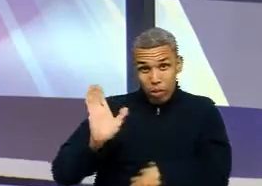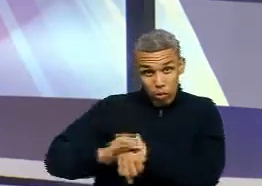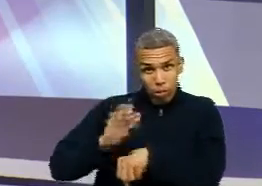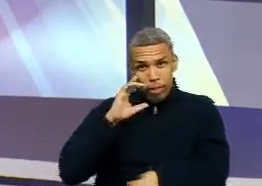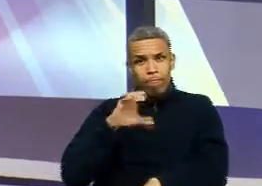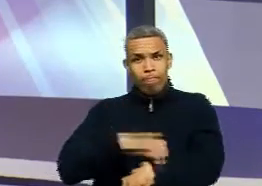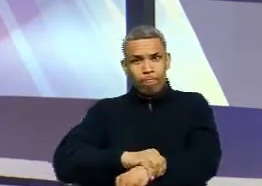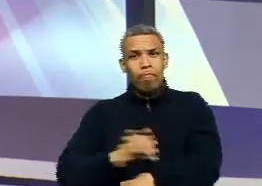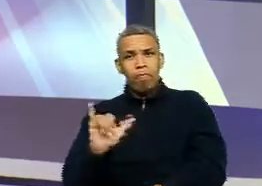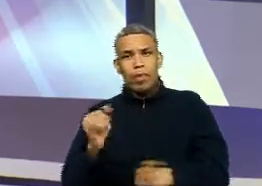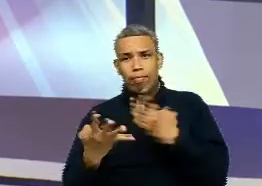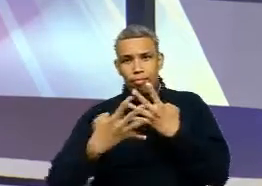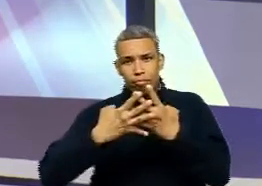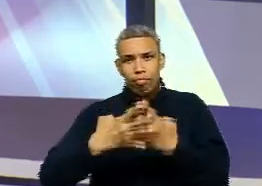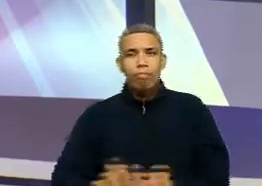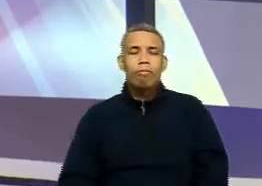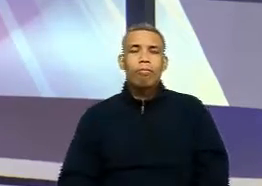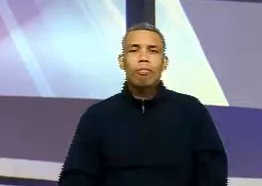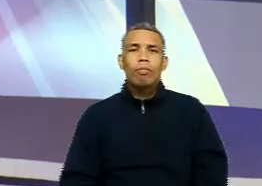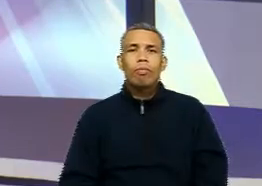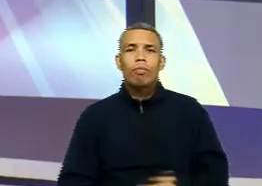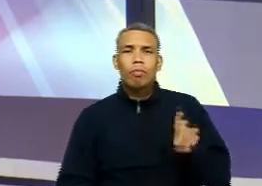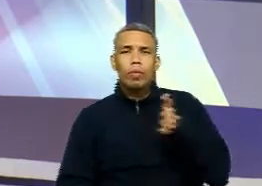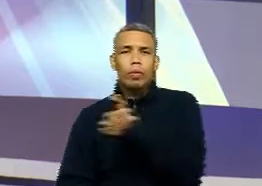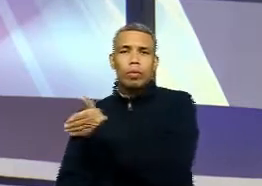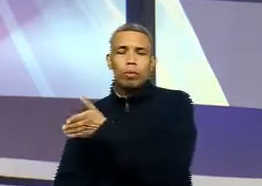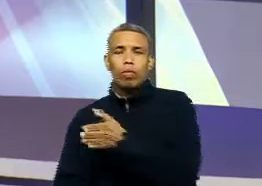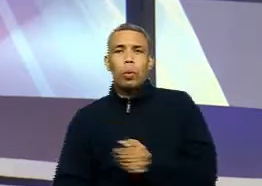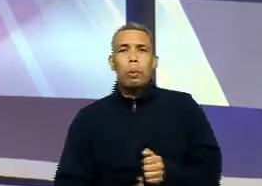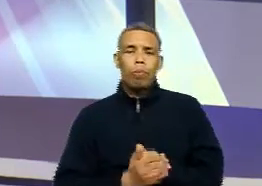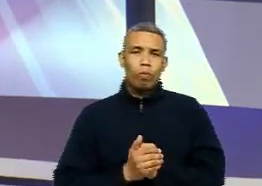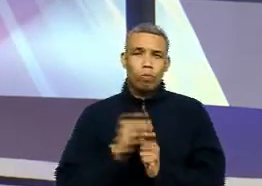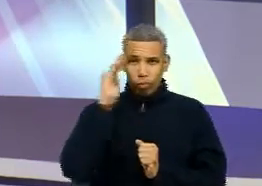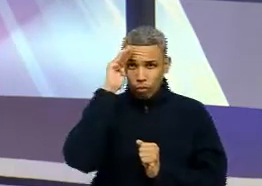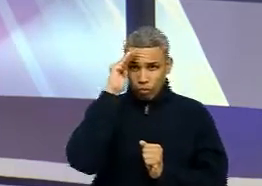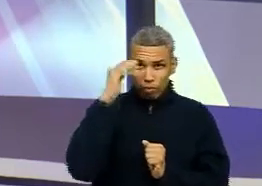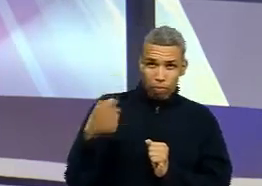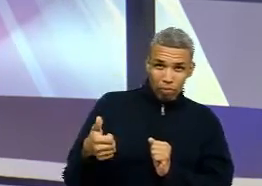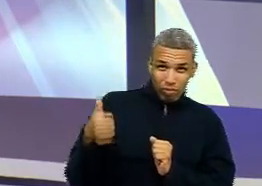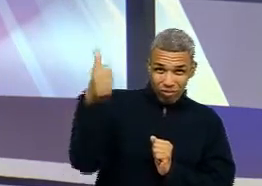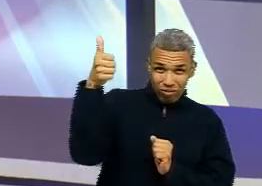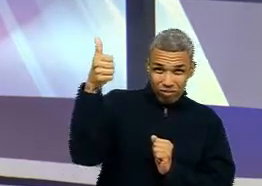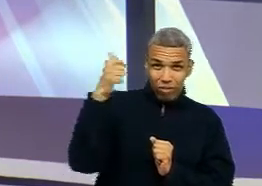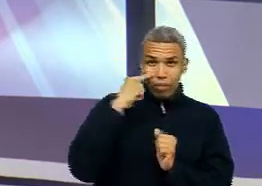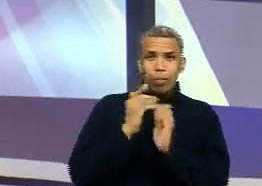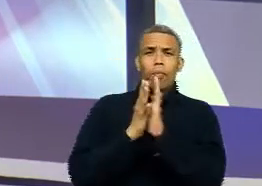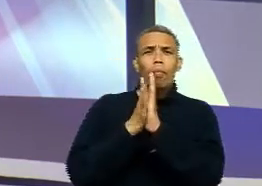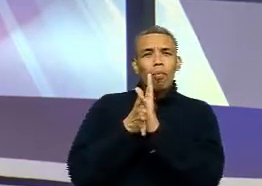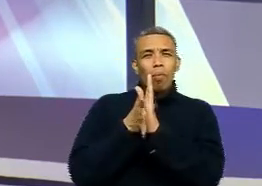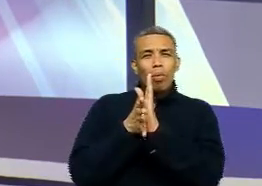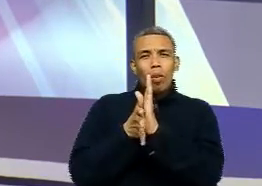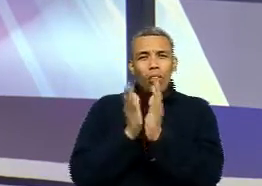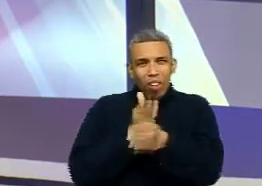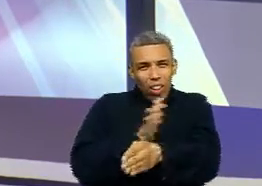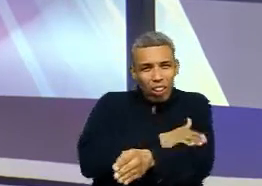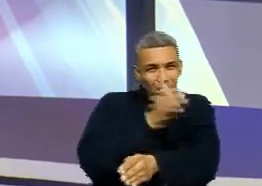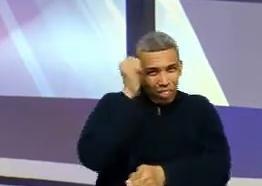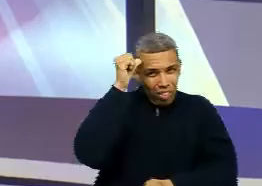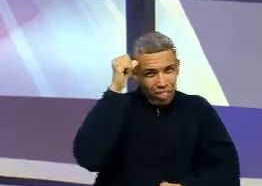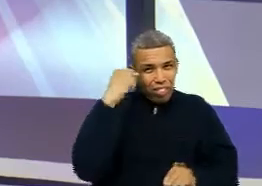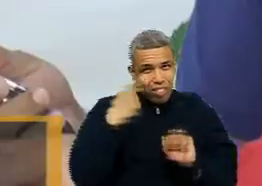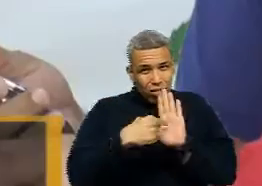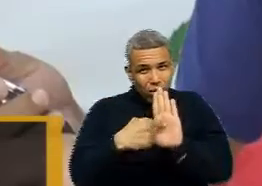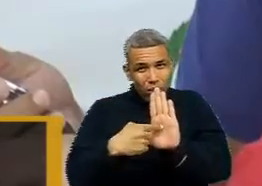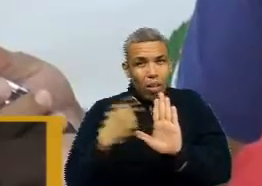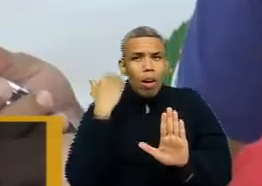El mayor Alejandro Torres, de la Estación Primera de Policía de Barranca Bermeja, se refiere al caso de agresión a la mujer en el barrio Primero de Mayo.